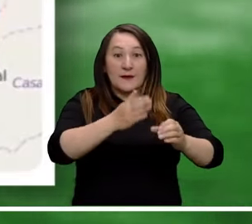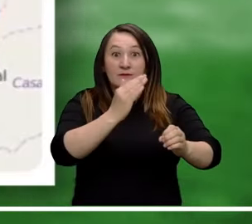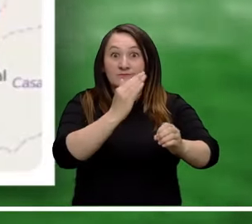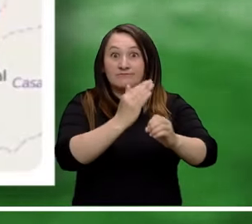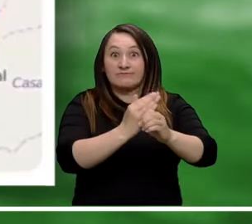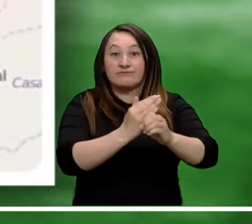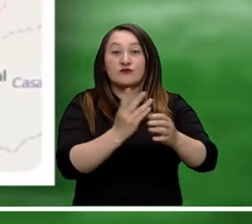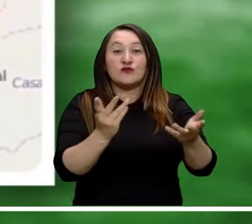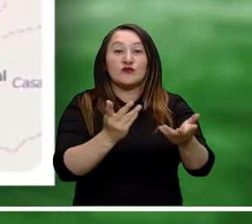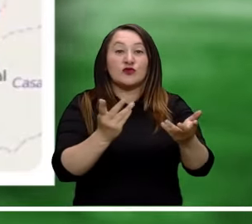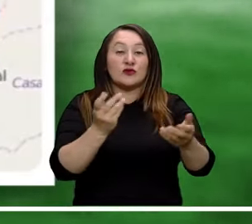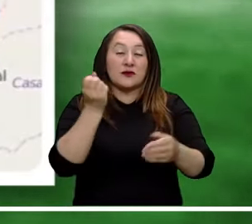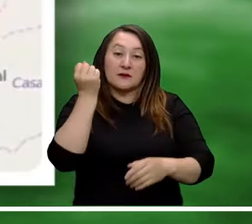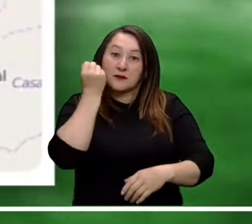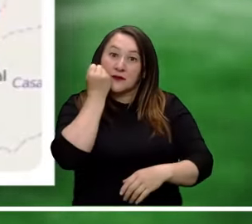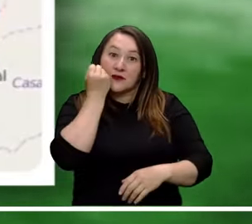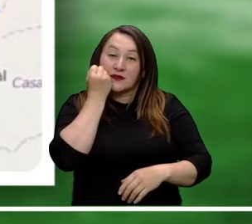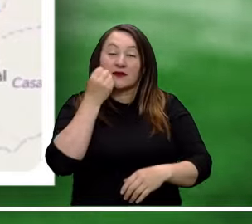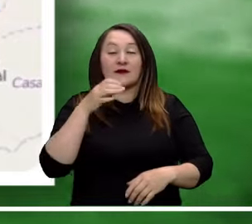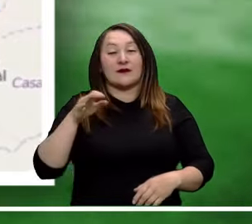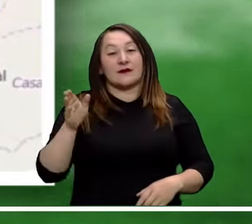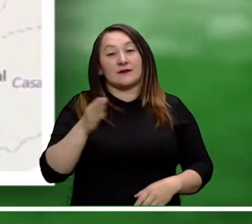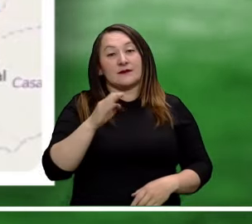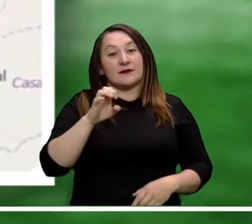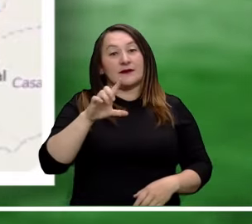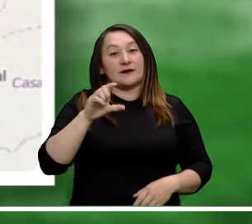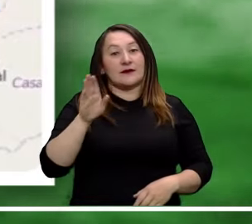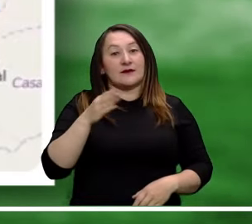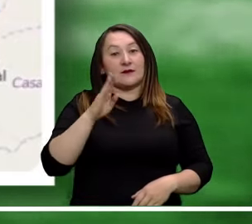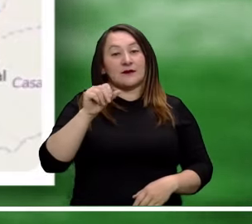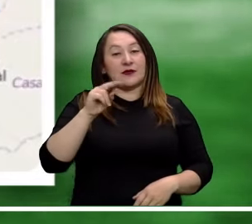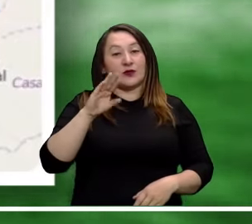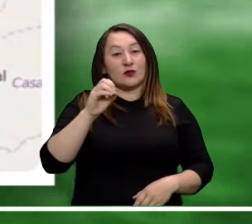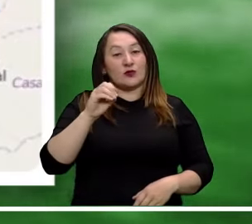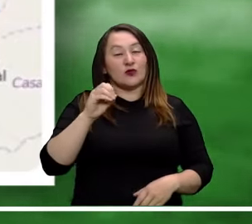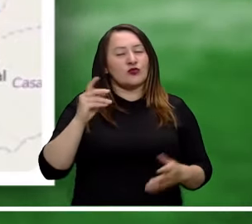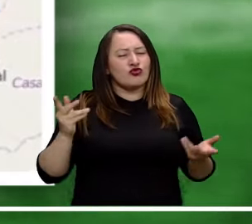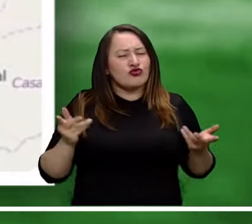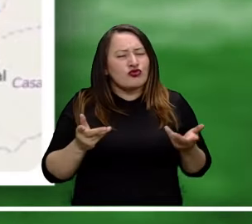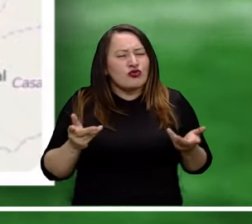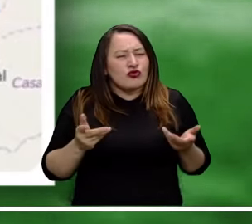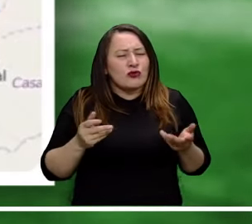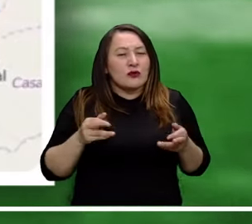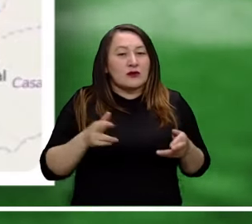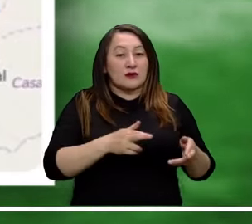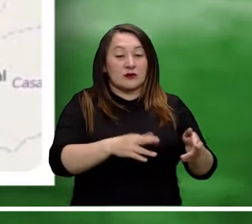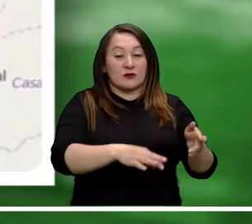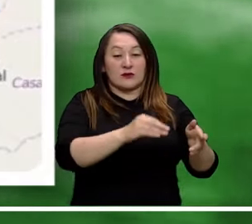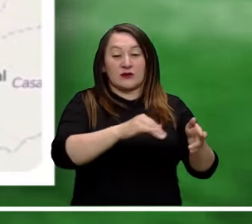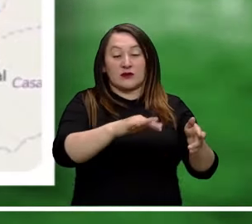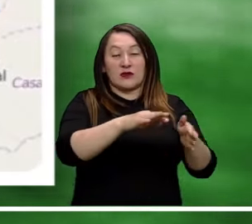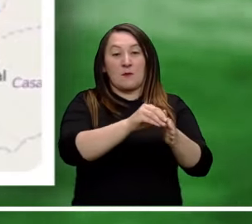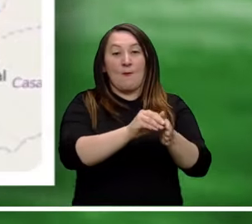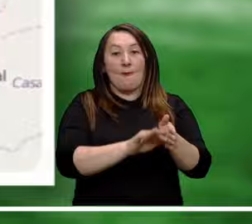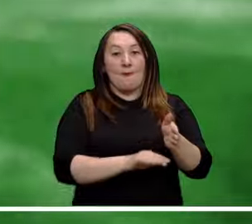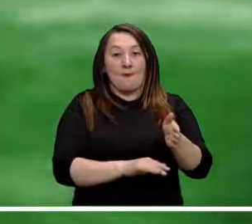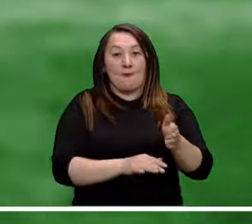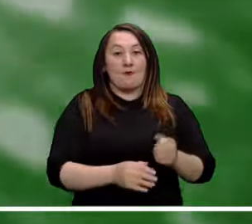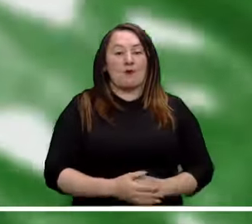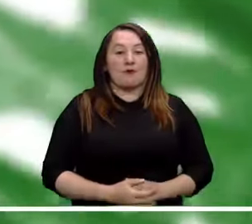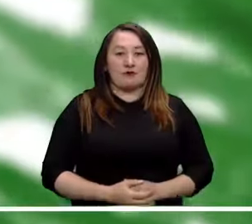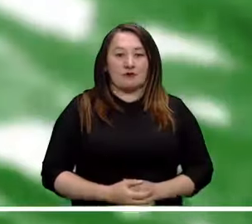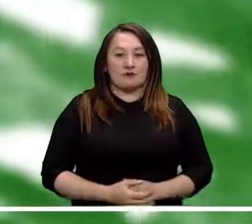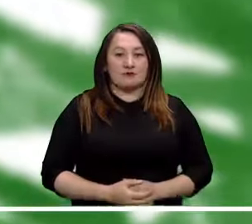Continúa la navegabilidad restringida en los municipios de Barranca Bermeja y El Banco por los niveles bajos en el río